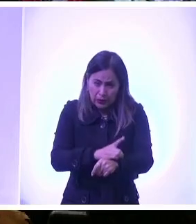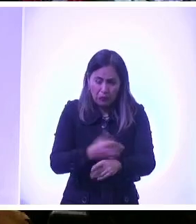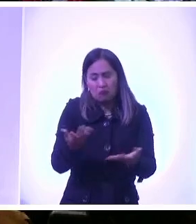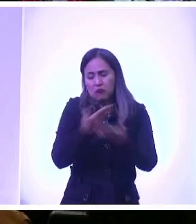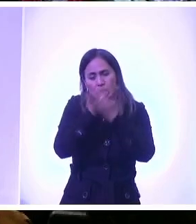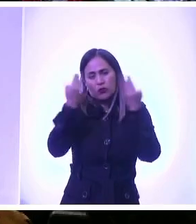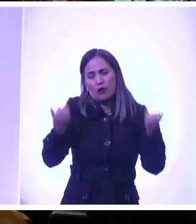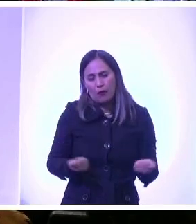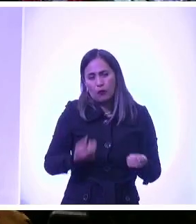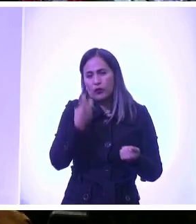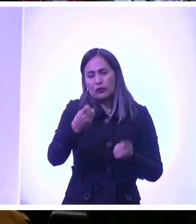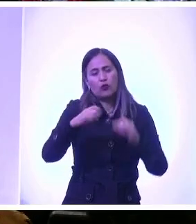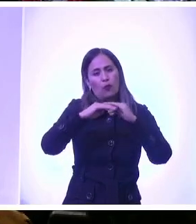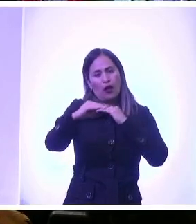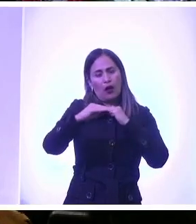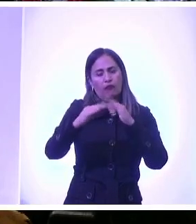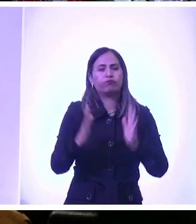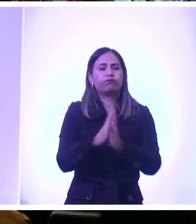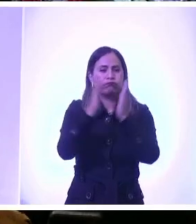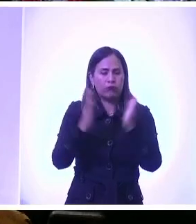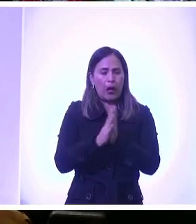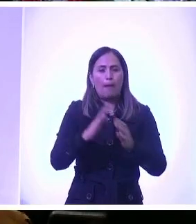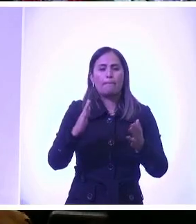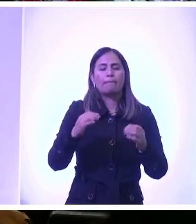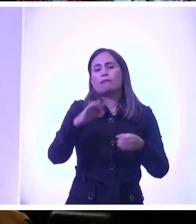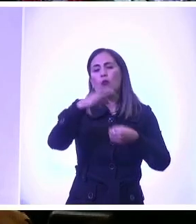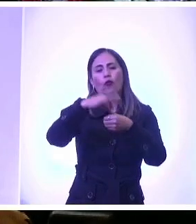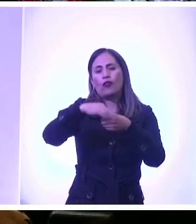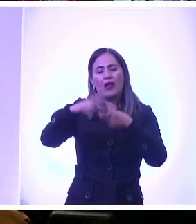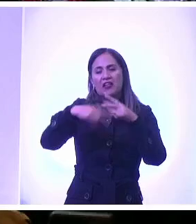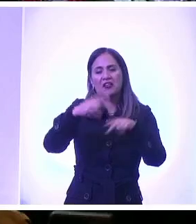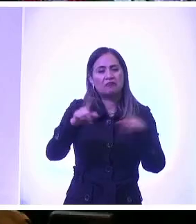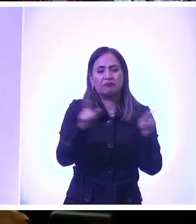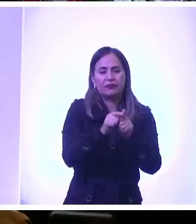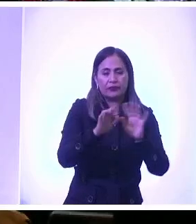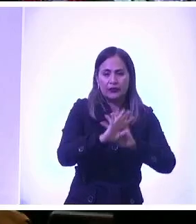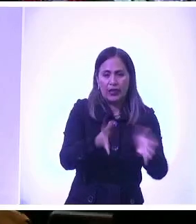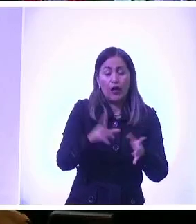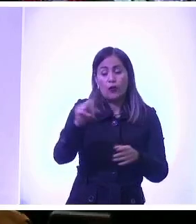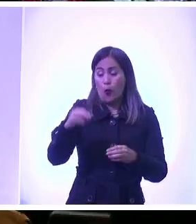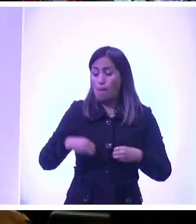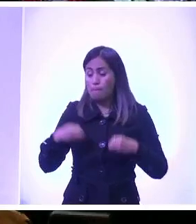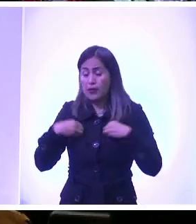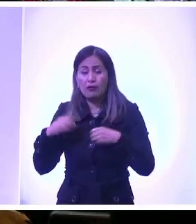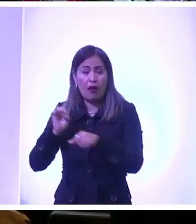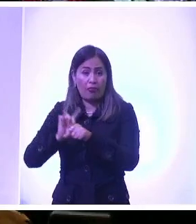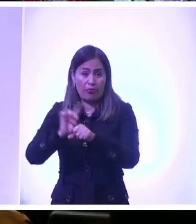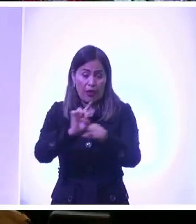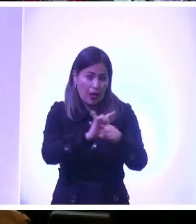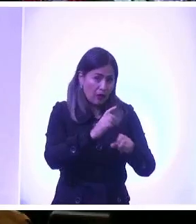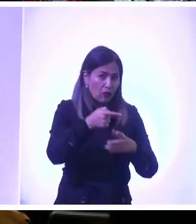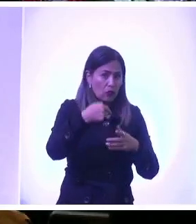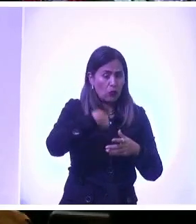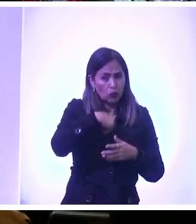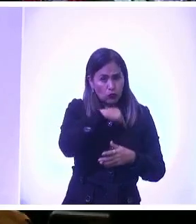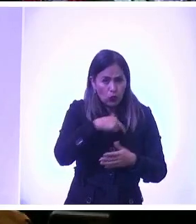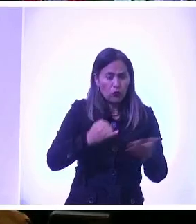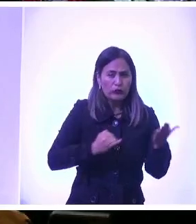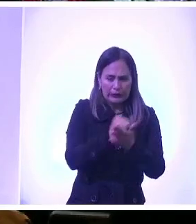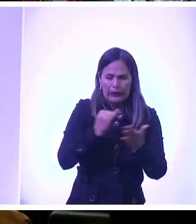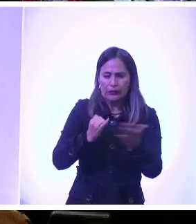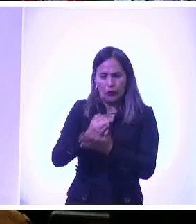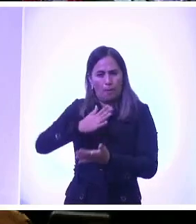radica la democracia la democracia radica en cada uno de los actos de nuestra vida en los cuales tomamos decisión por nuestras